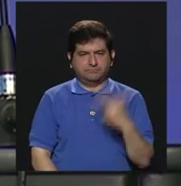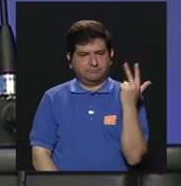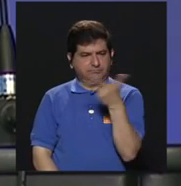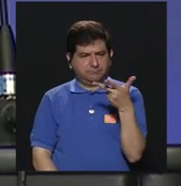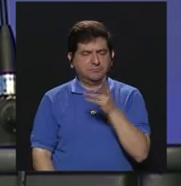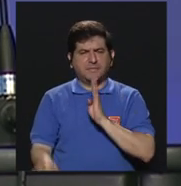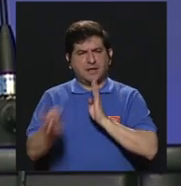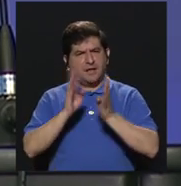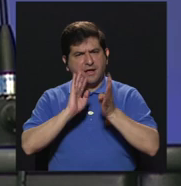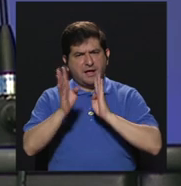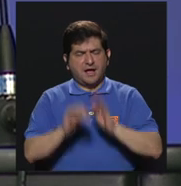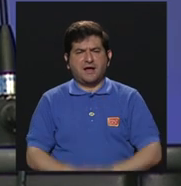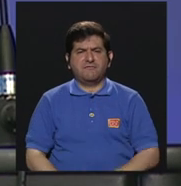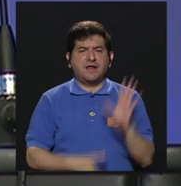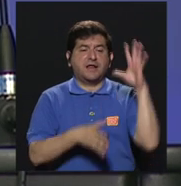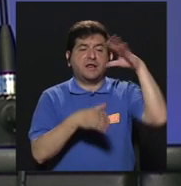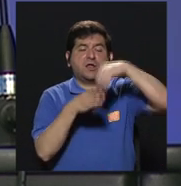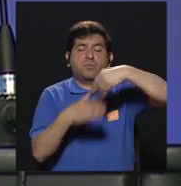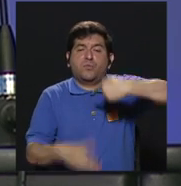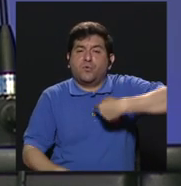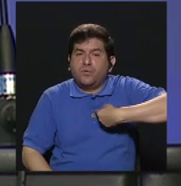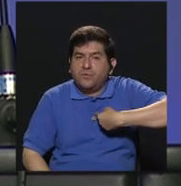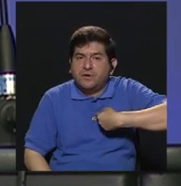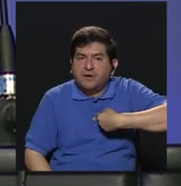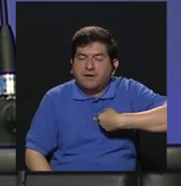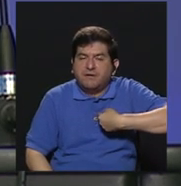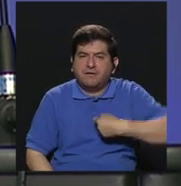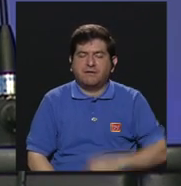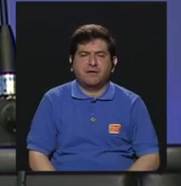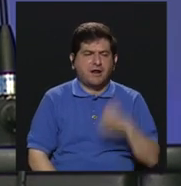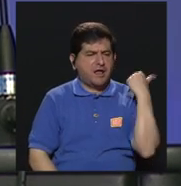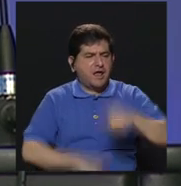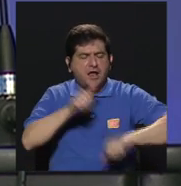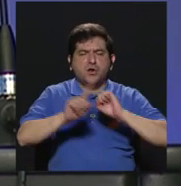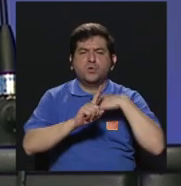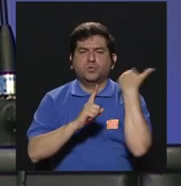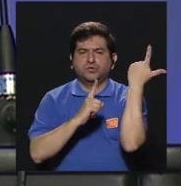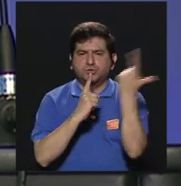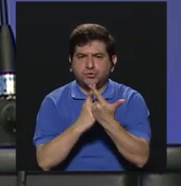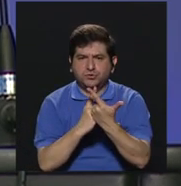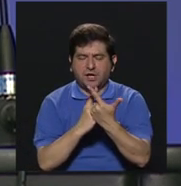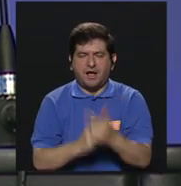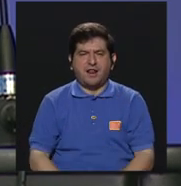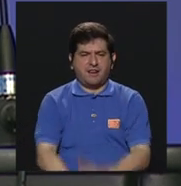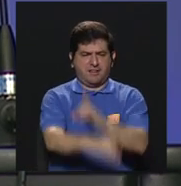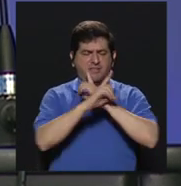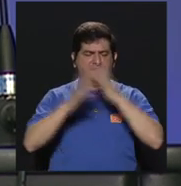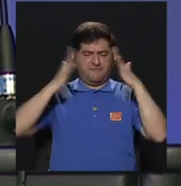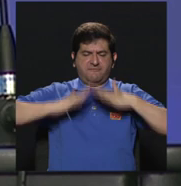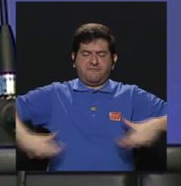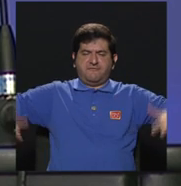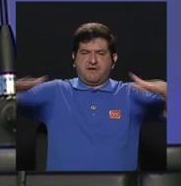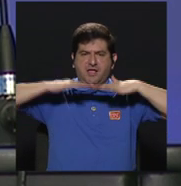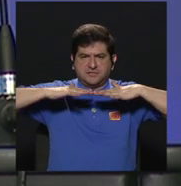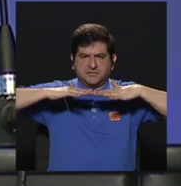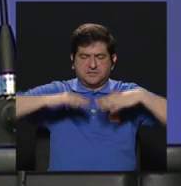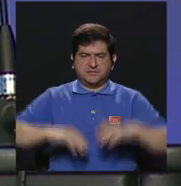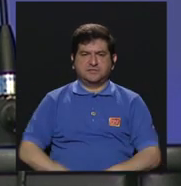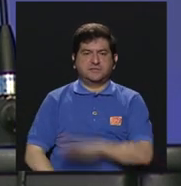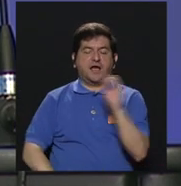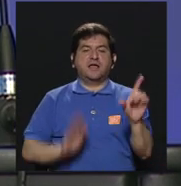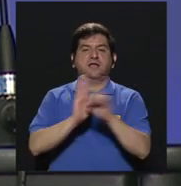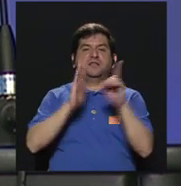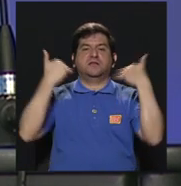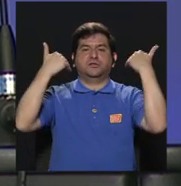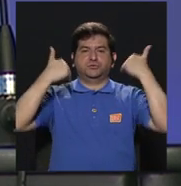han referido, involucrándome, a luchas sociales, defensa del ambiente y